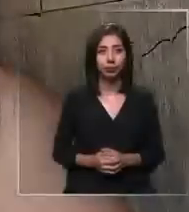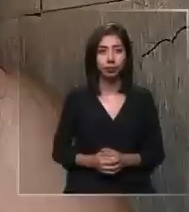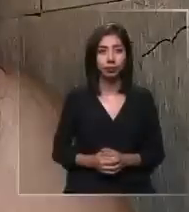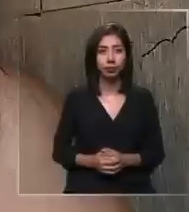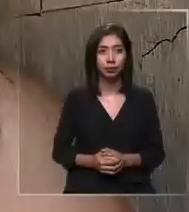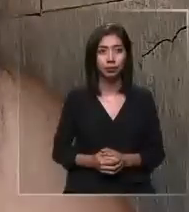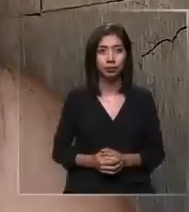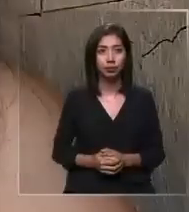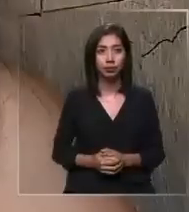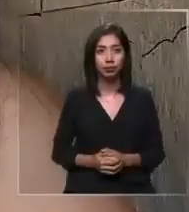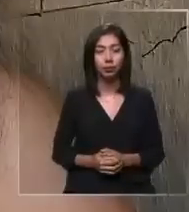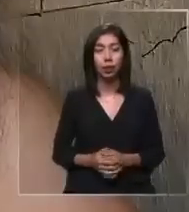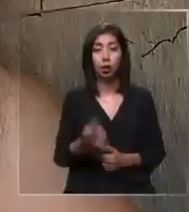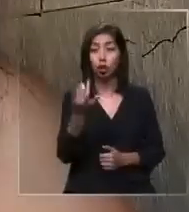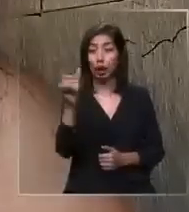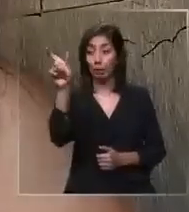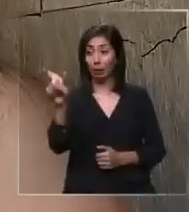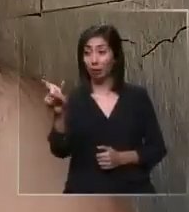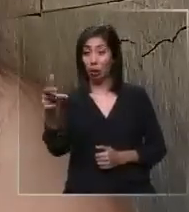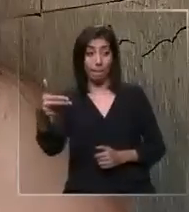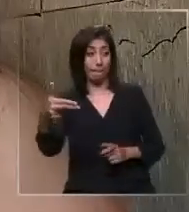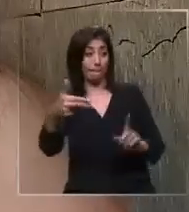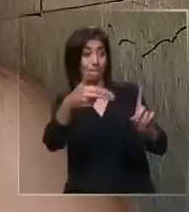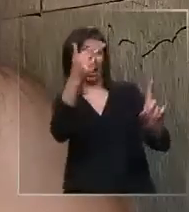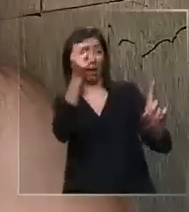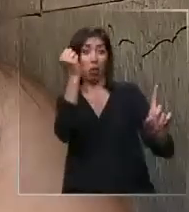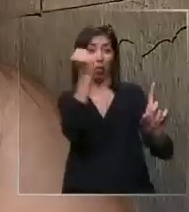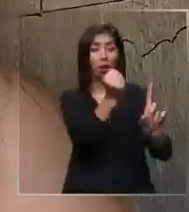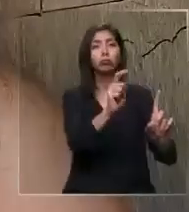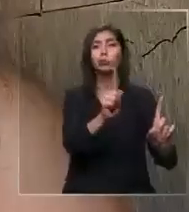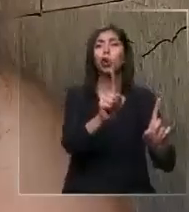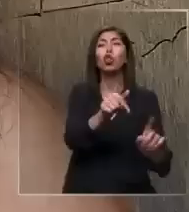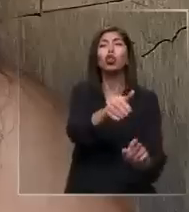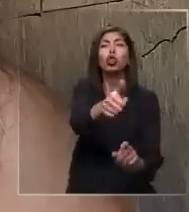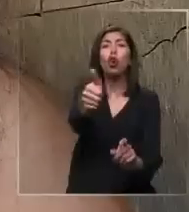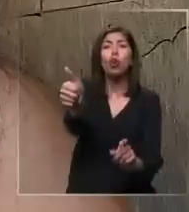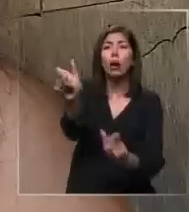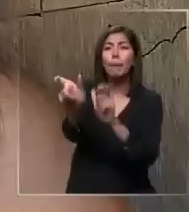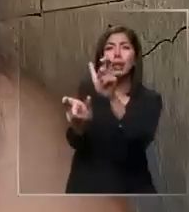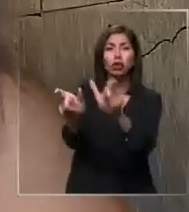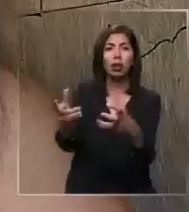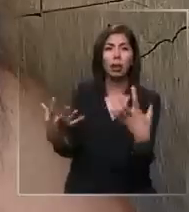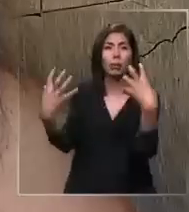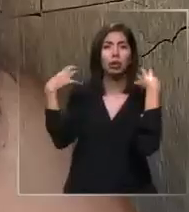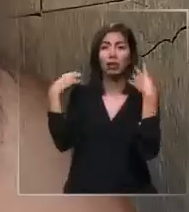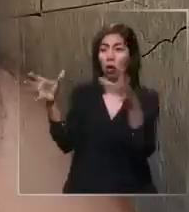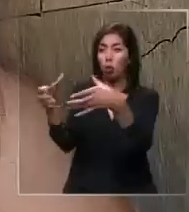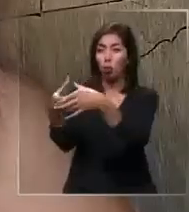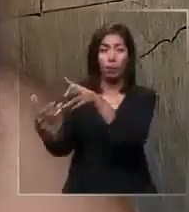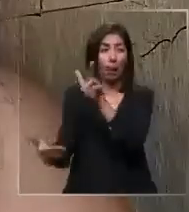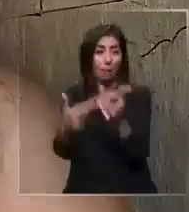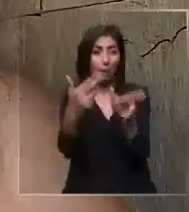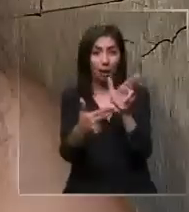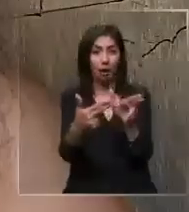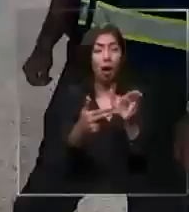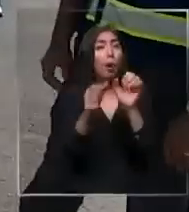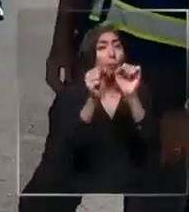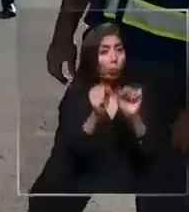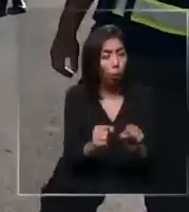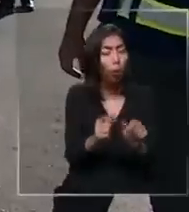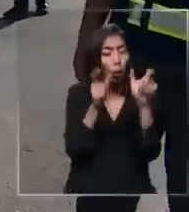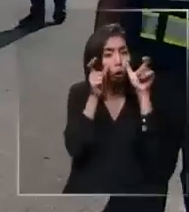No lo asesinó solo el que disparó, aquí lo asesinaron todos los responsables de que esto pasara, porque esto se pudo